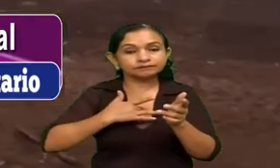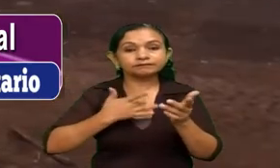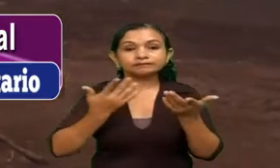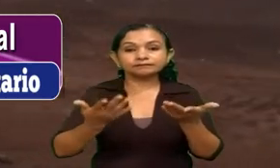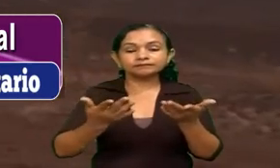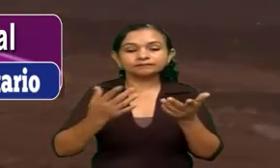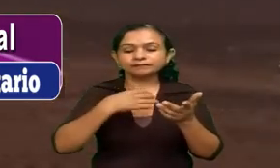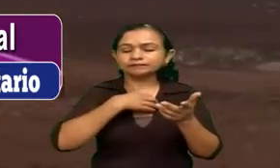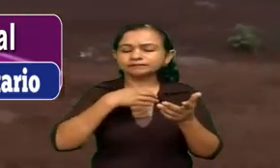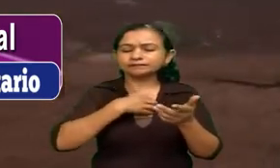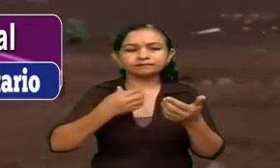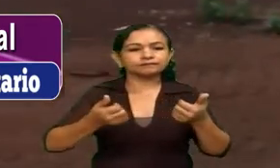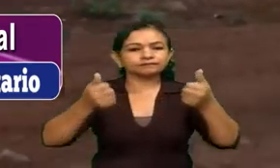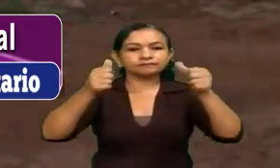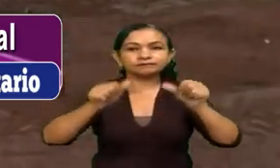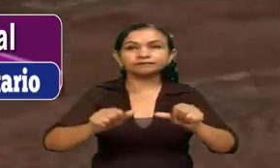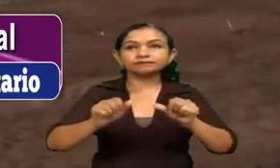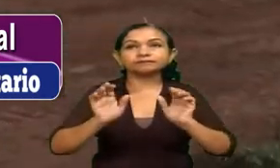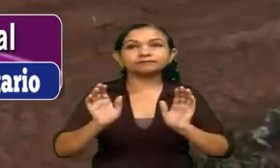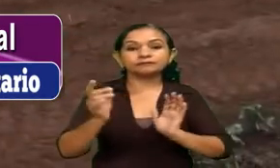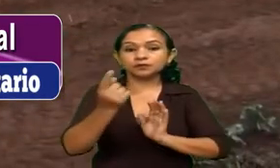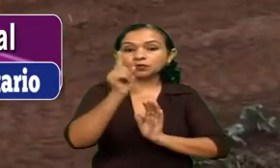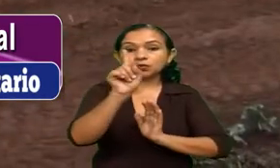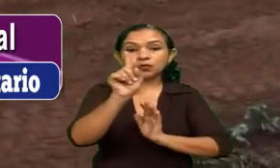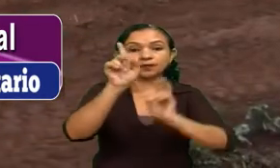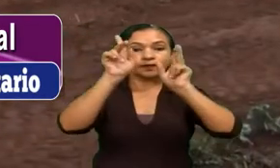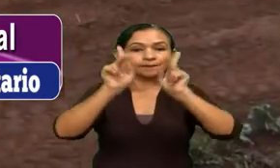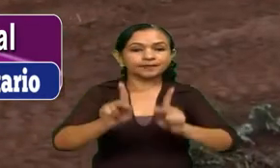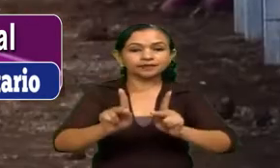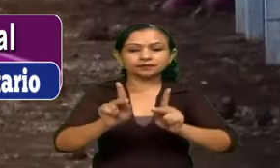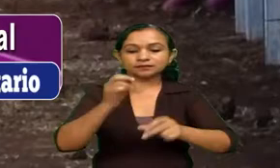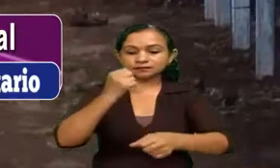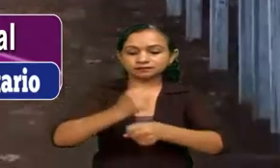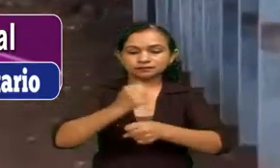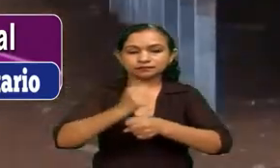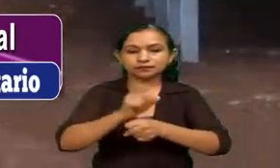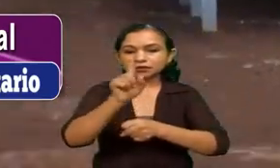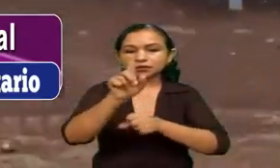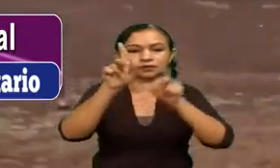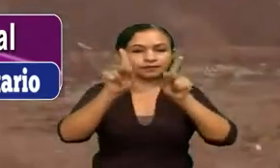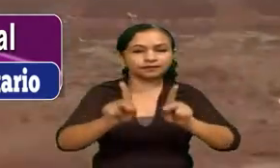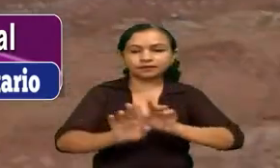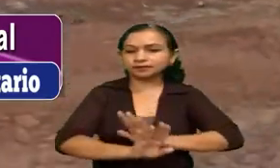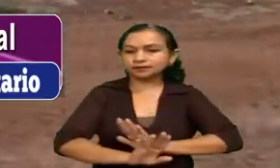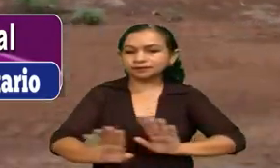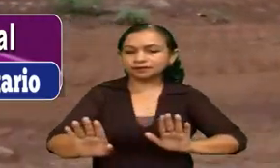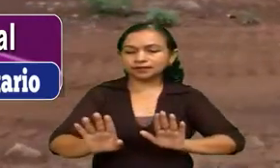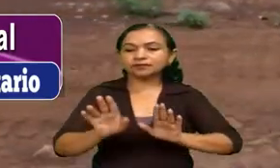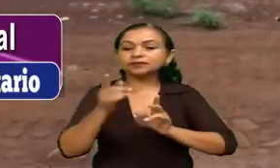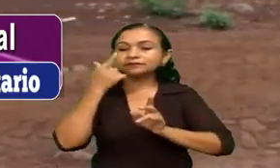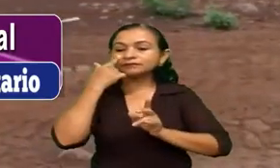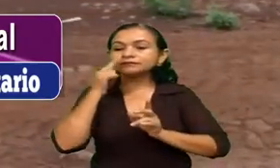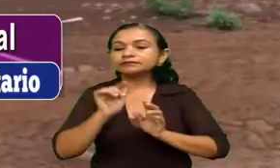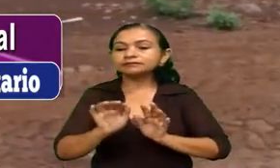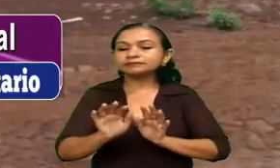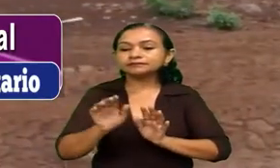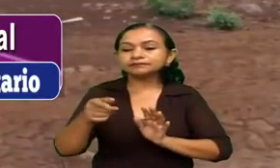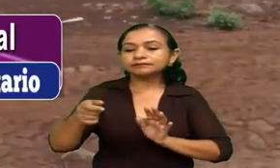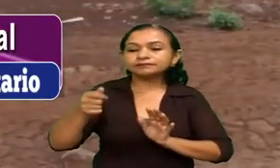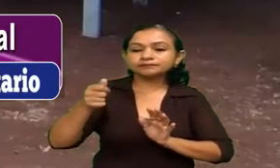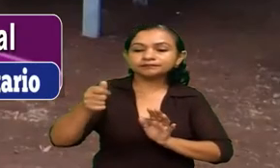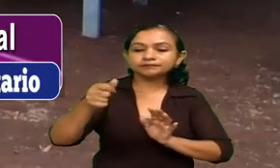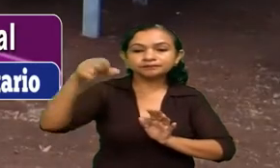dije, automática. Allí está solo una persona, un técnico, y el sistema, desde que se enciende, ya